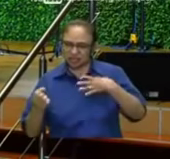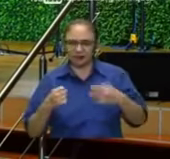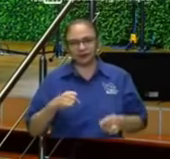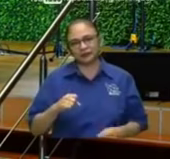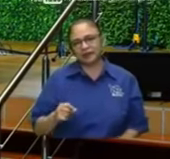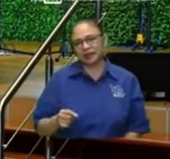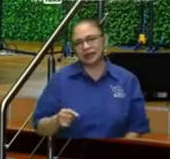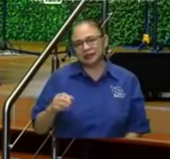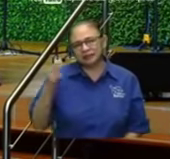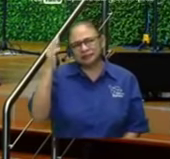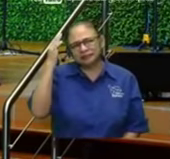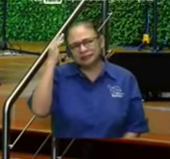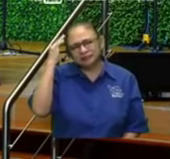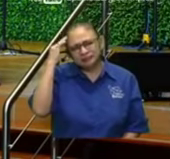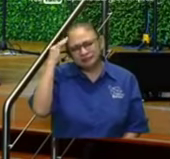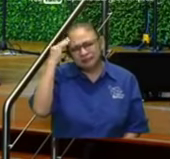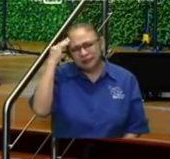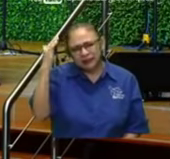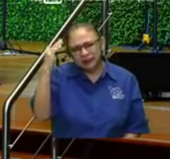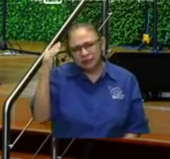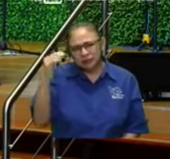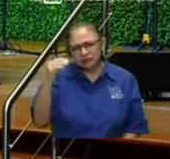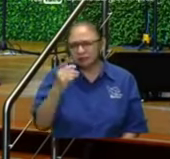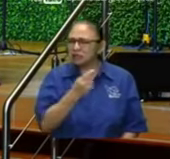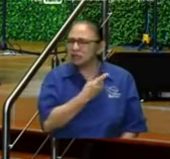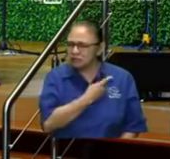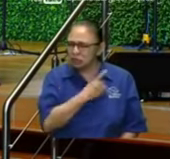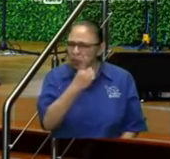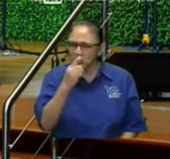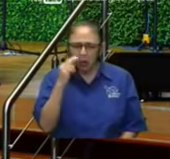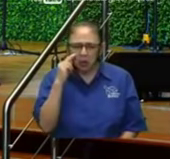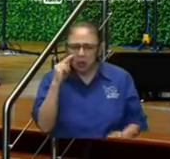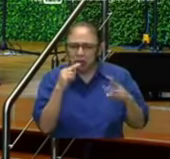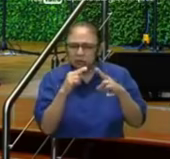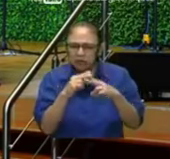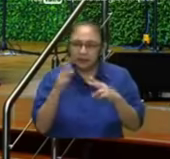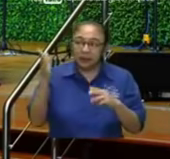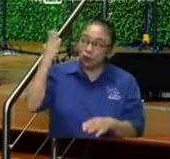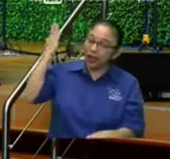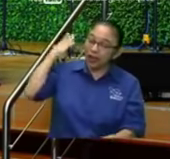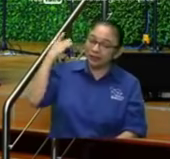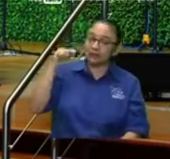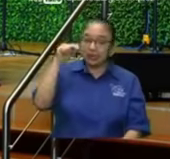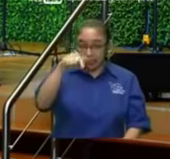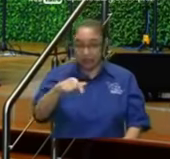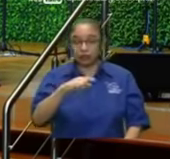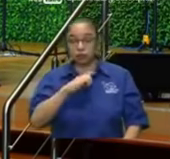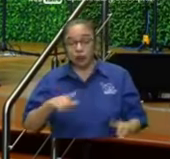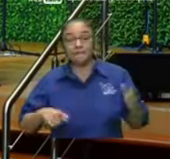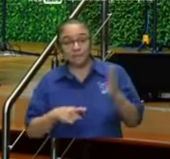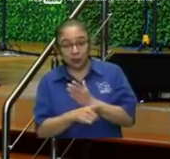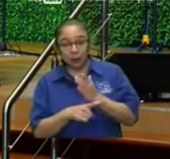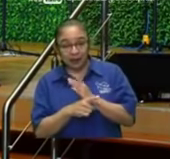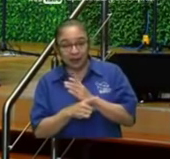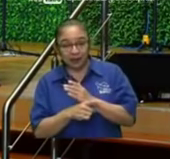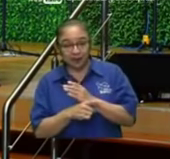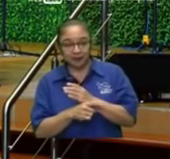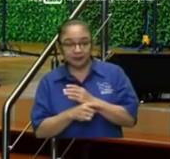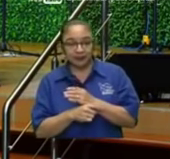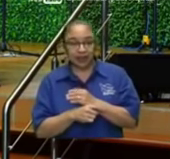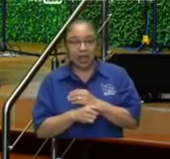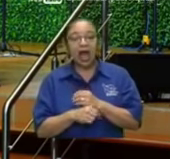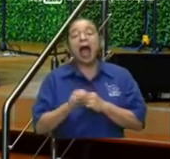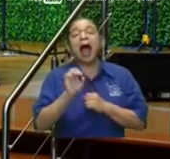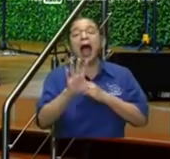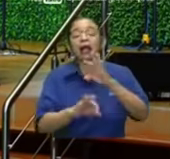Percibimos de acuerdo a un conocimiento previo. Entonces aquí viene un problema, que a veces conocimientos previos no son